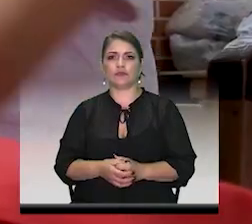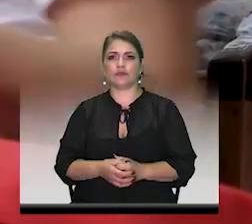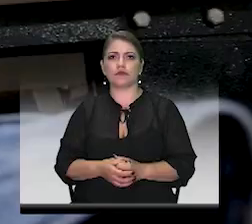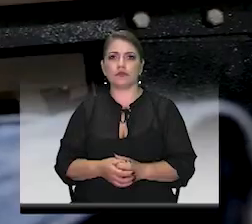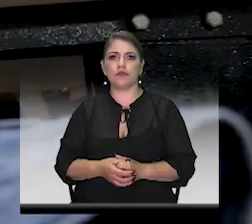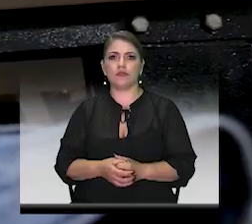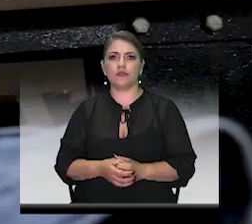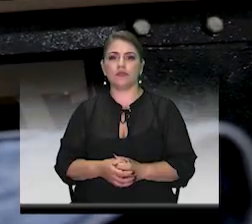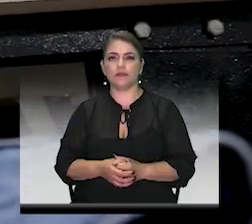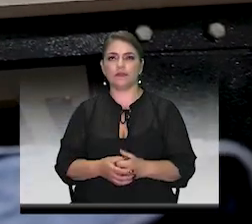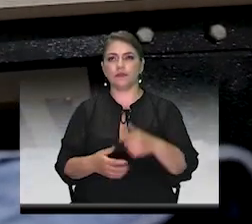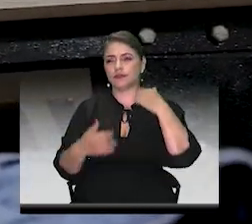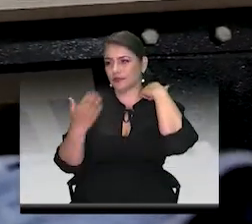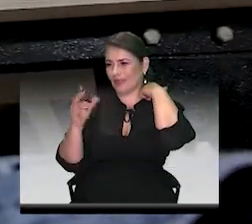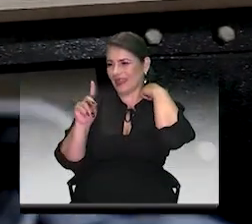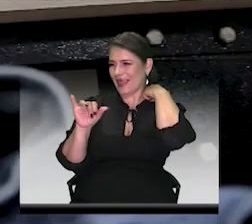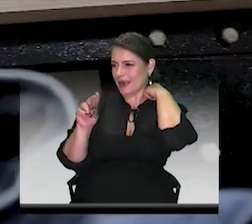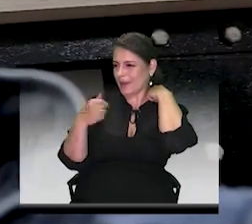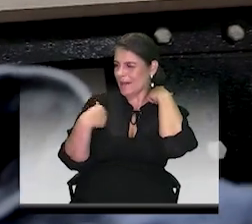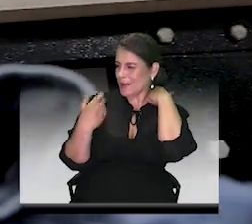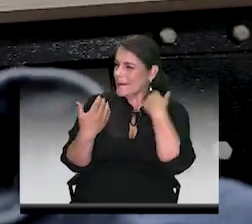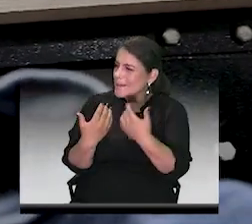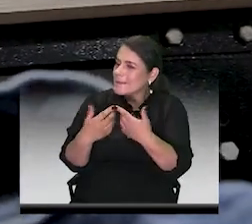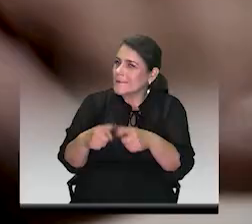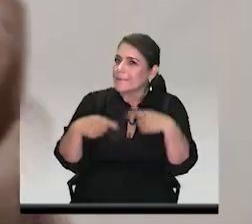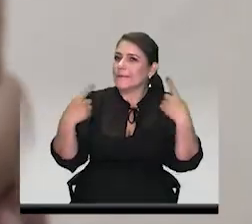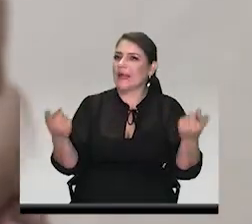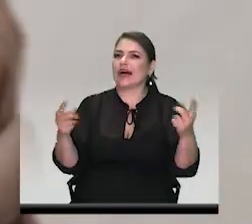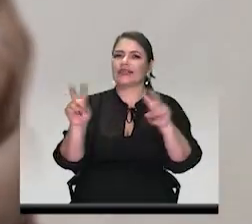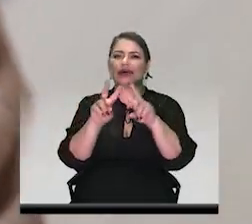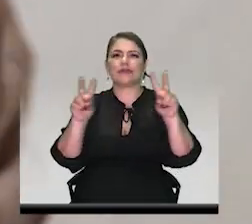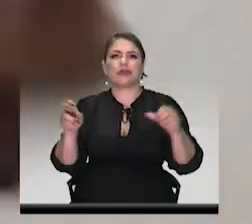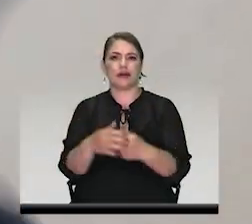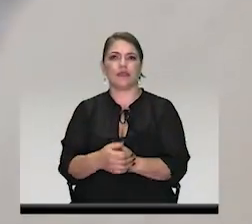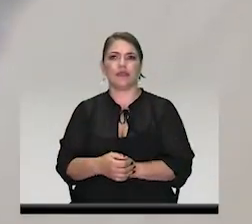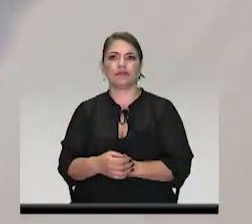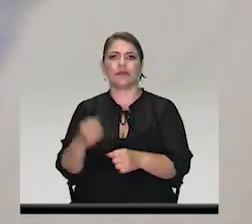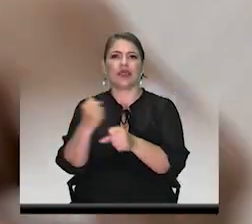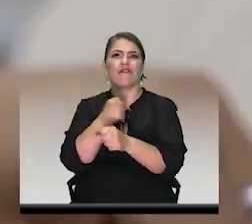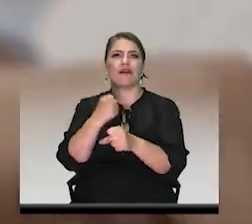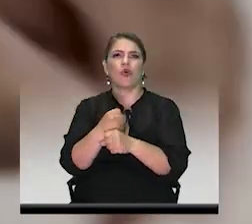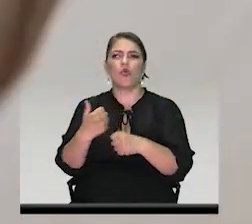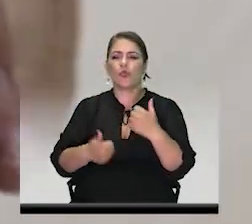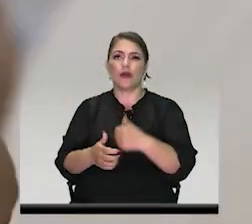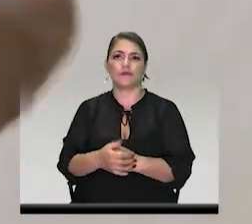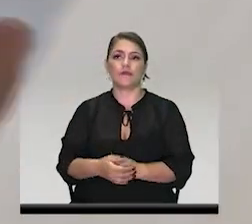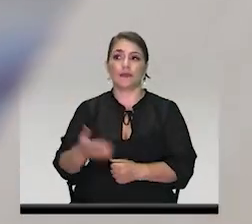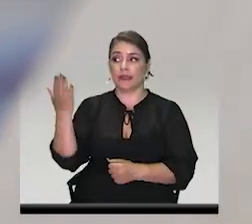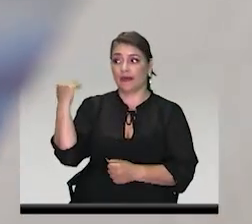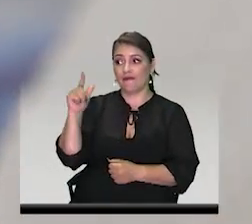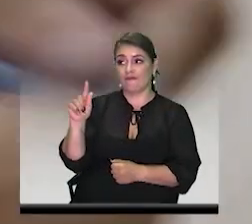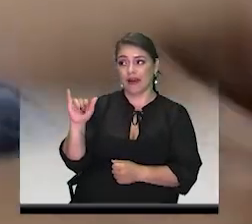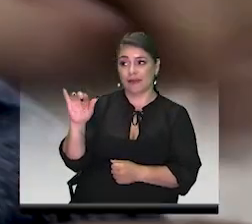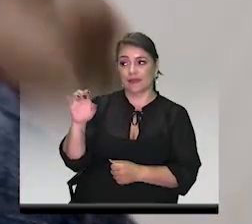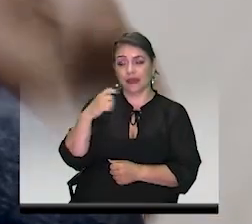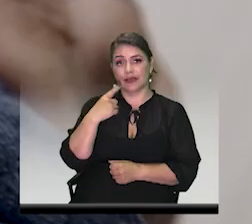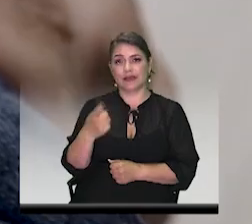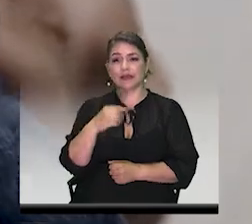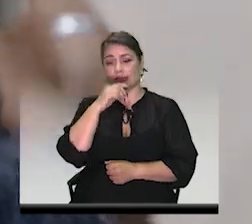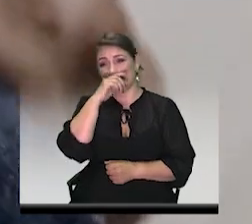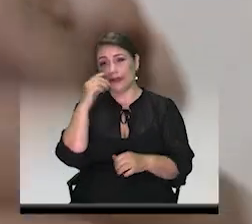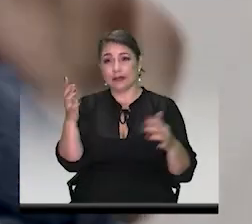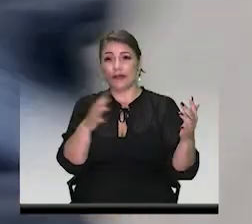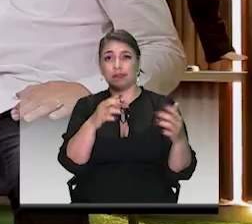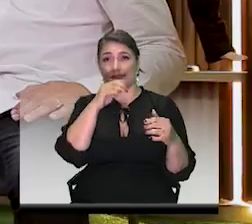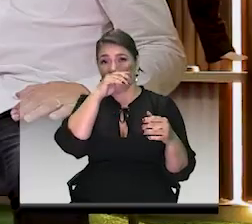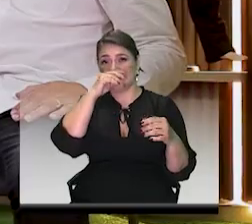Diana, pero yo quiero ampliar un poco el tema de esa generación de empleo, porque me decía ahorita Felipe que hay como satélites